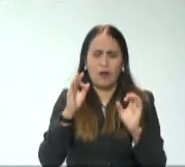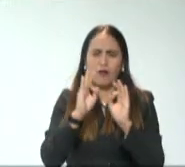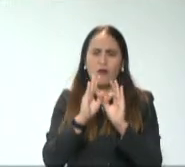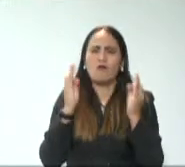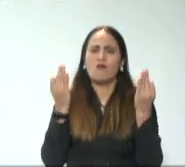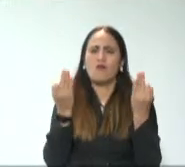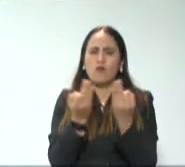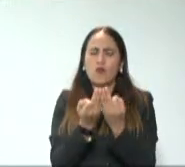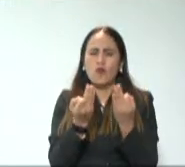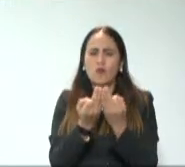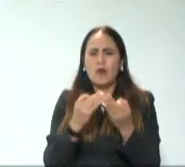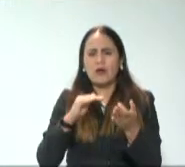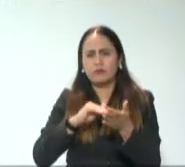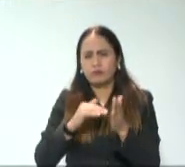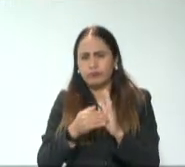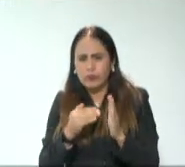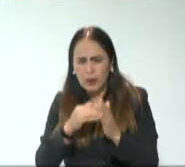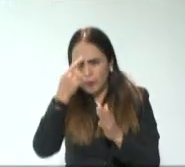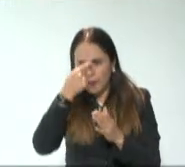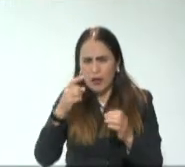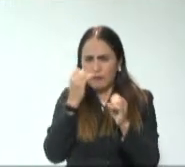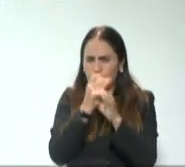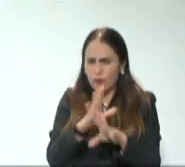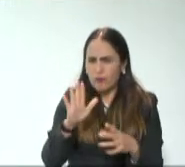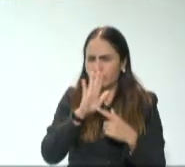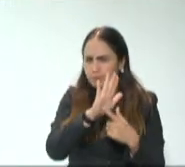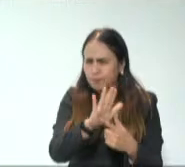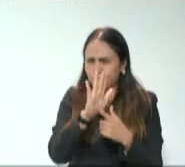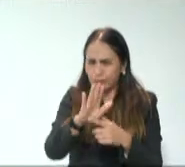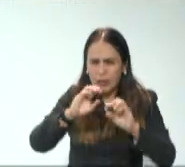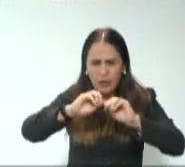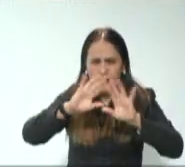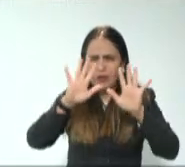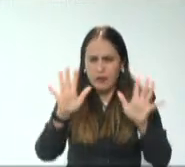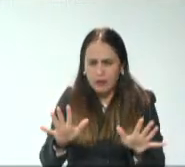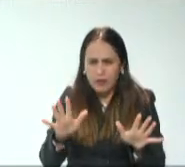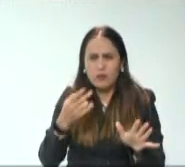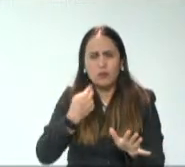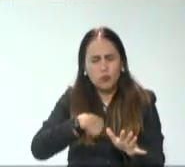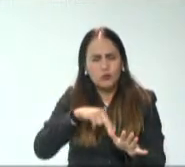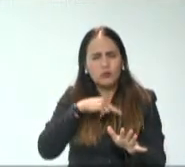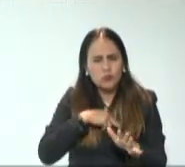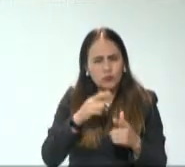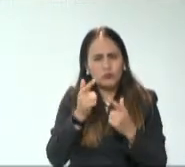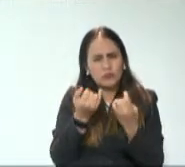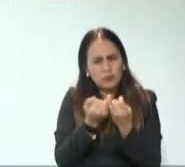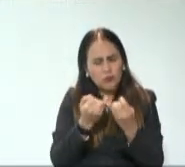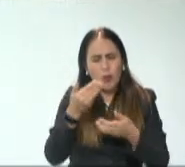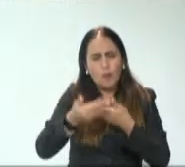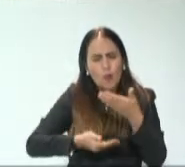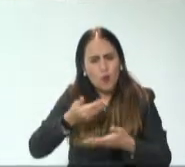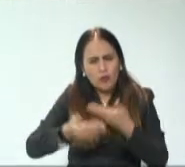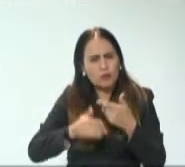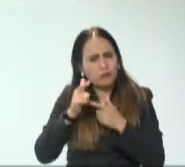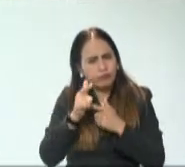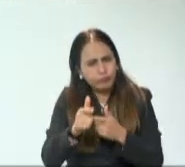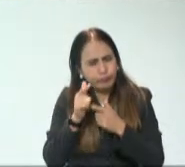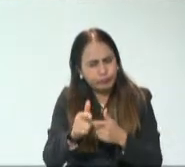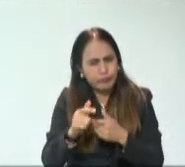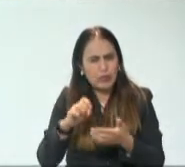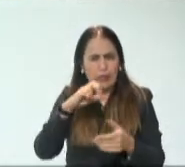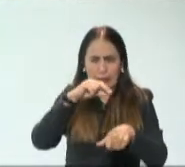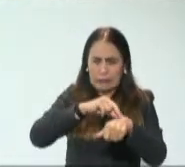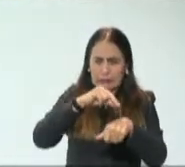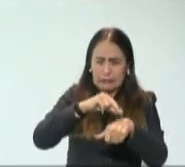y y estrategias de rendición de cuenta de cuentas También estamos a haciendo seguimientos puntuales de procesos médicos